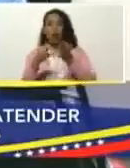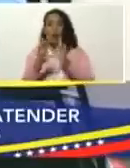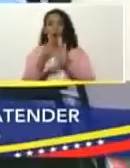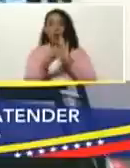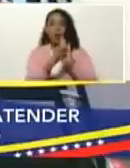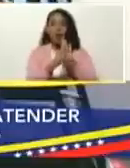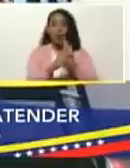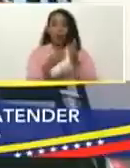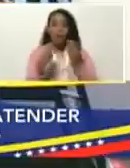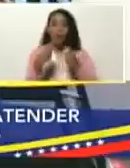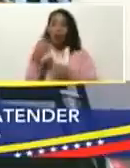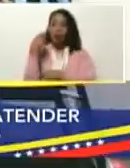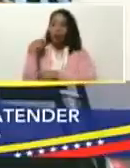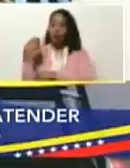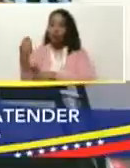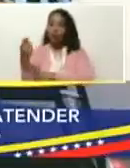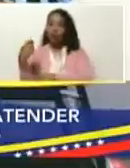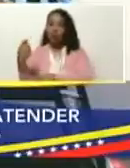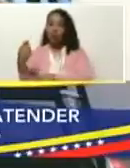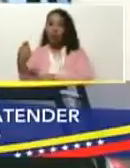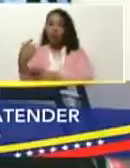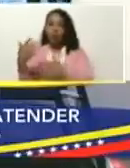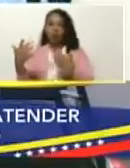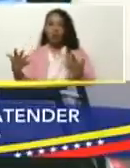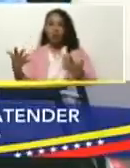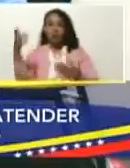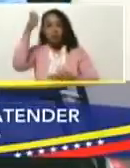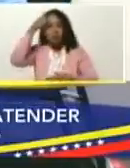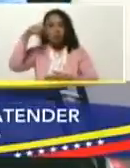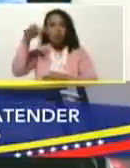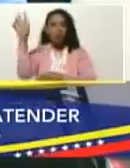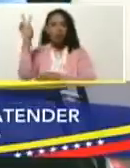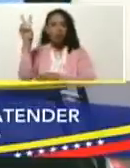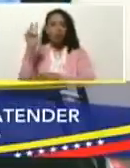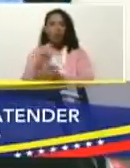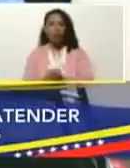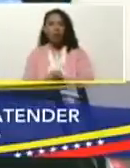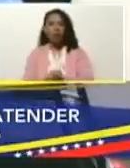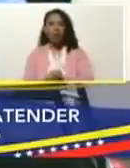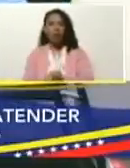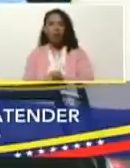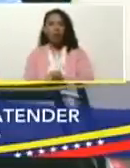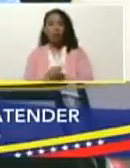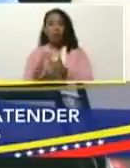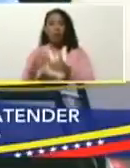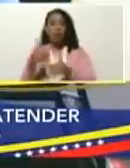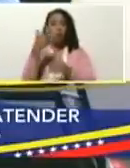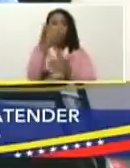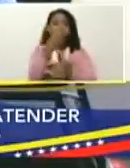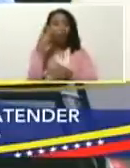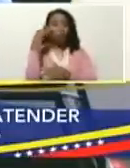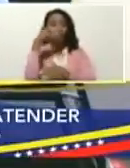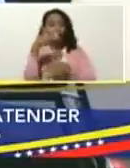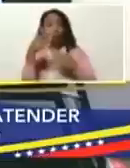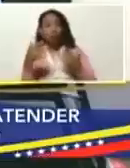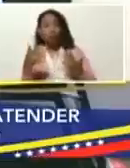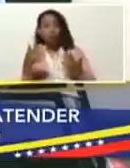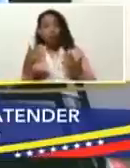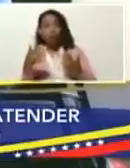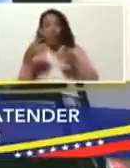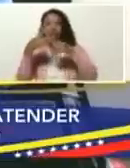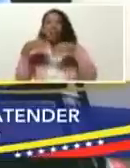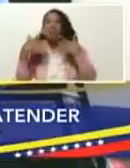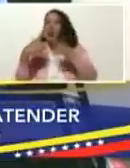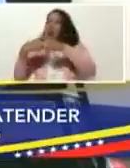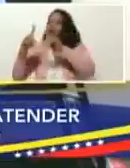para invertirlo en el pueblo de Venezuela y después veremos que